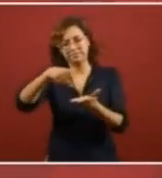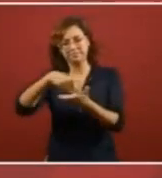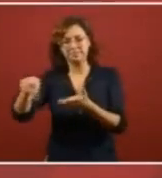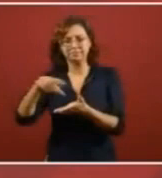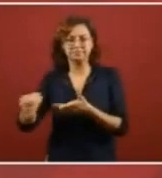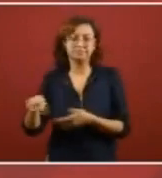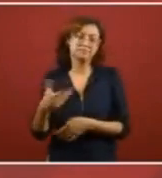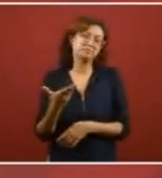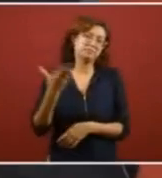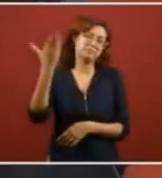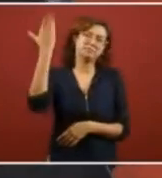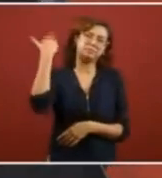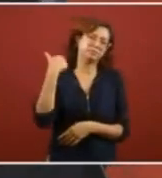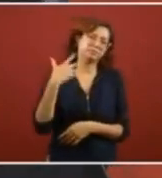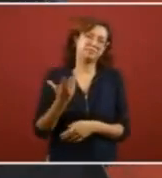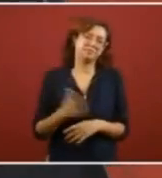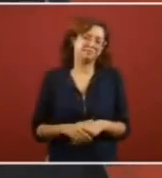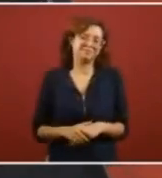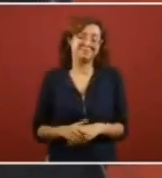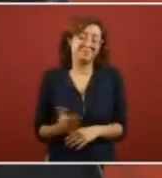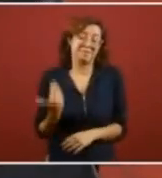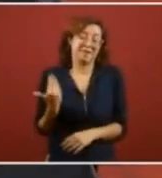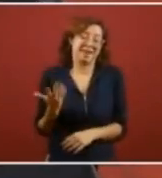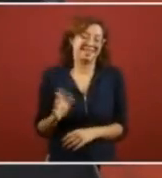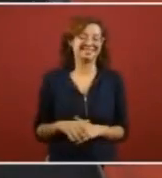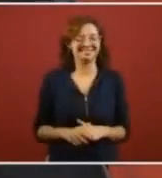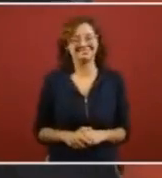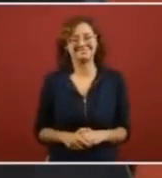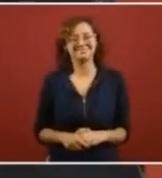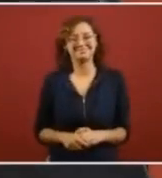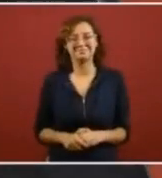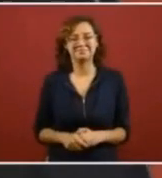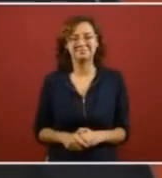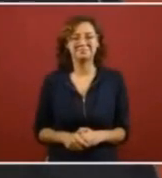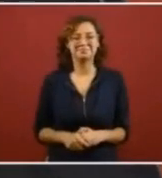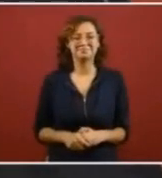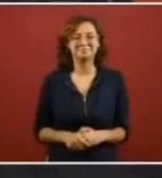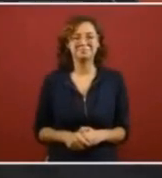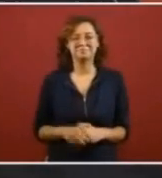hace relativamente poco, en